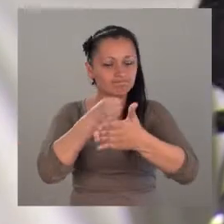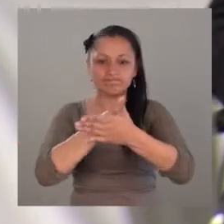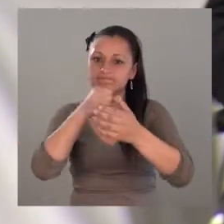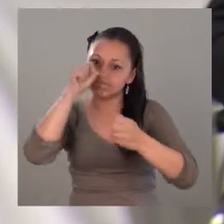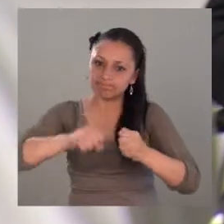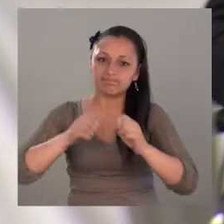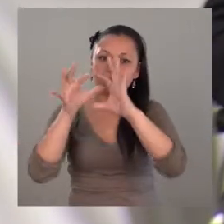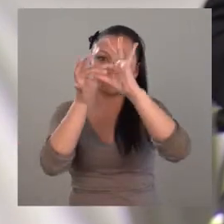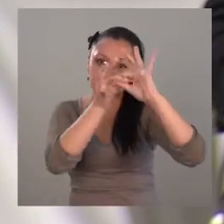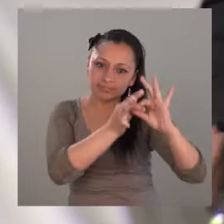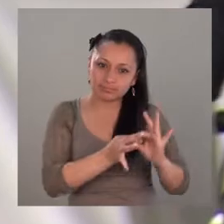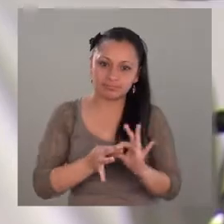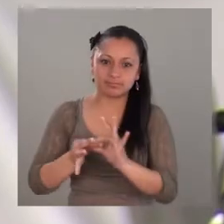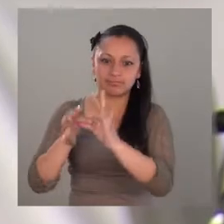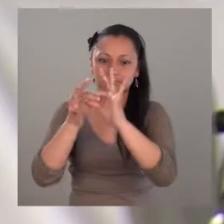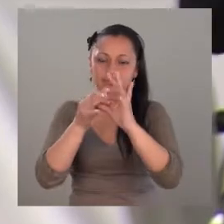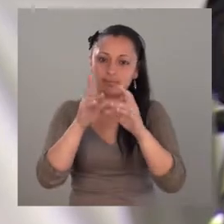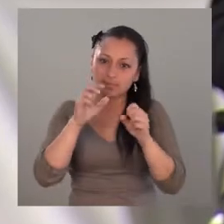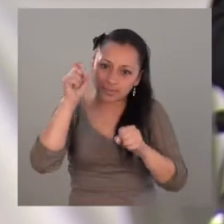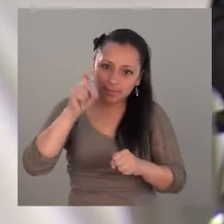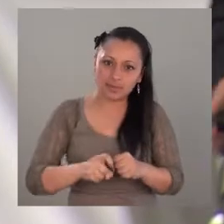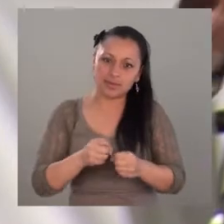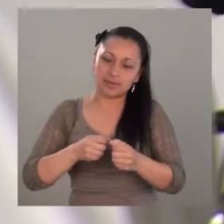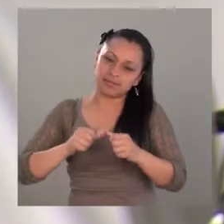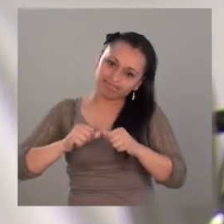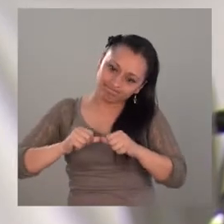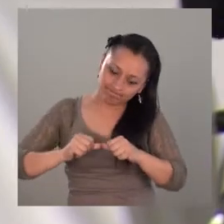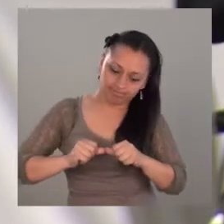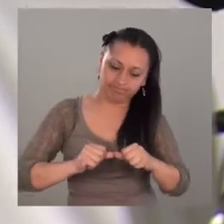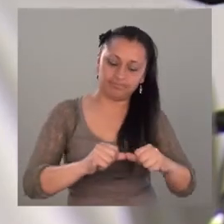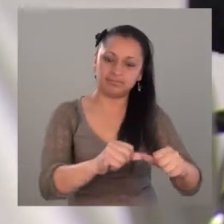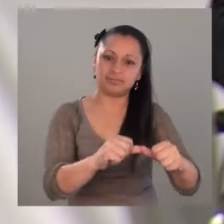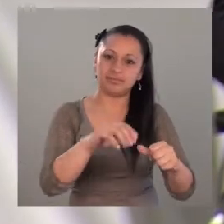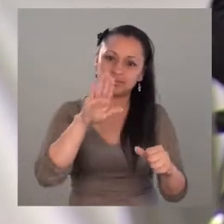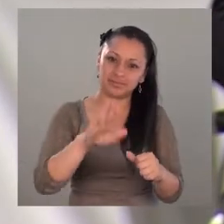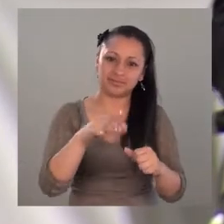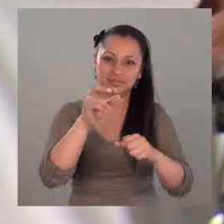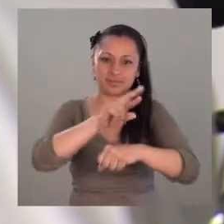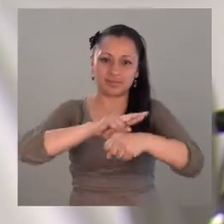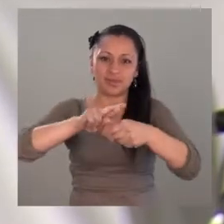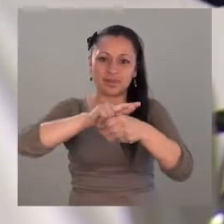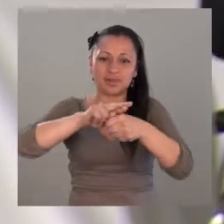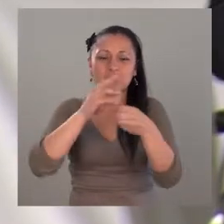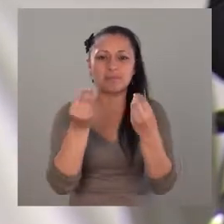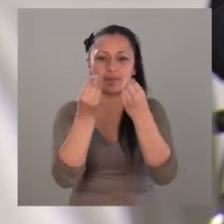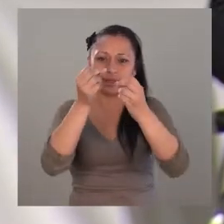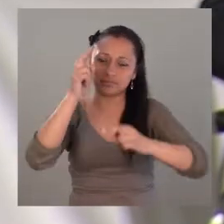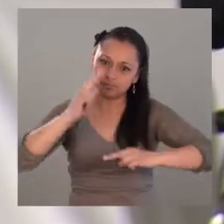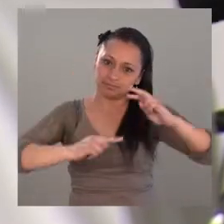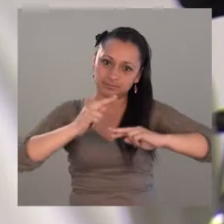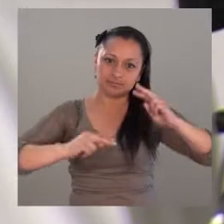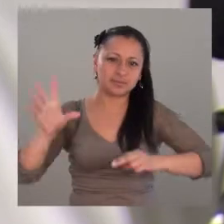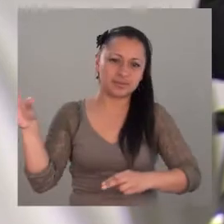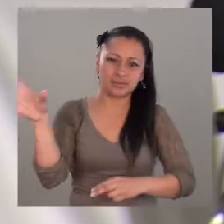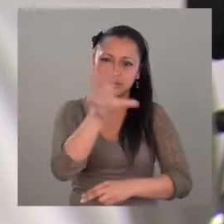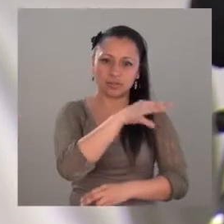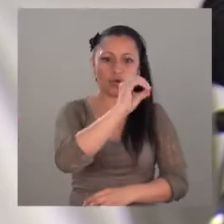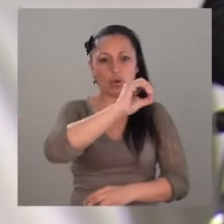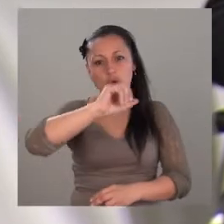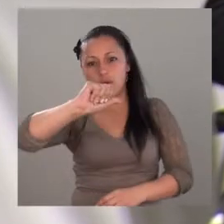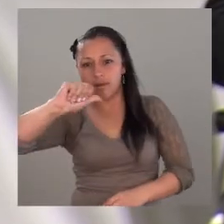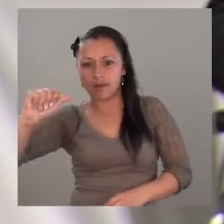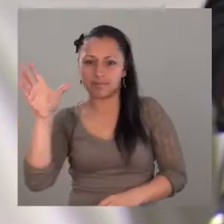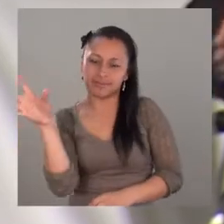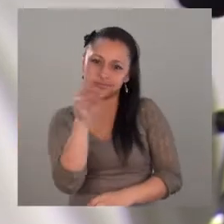en nuestra unidad, a persistir en la unidad regional para construir entre todas